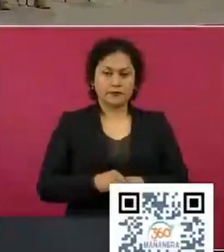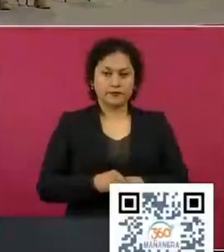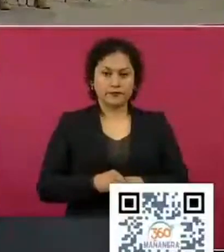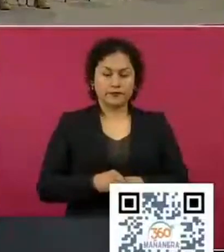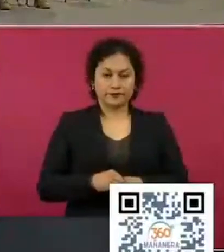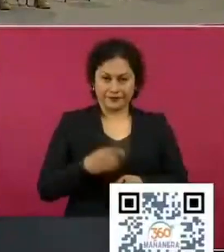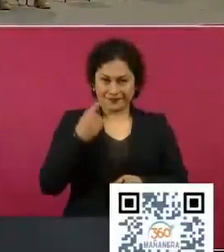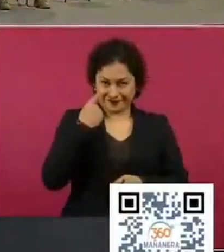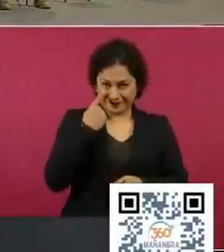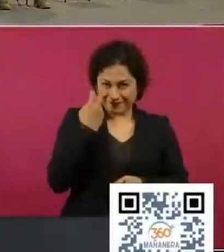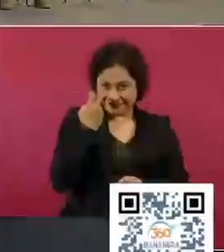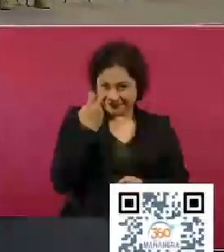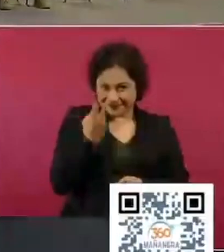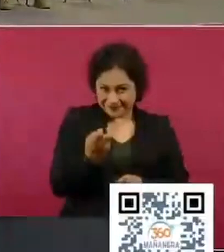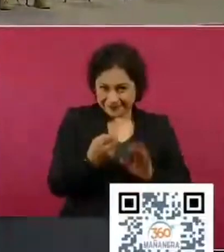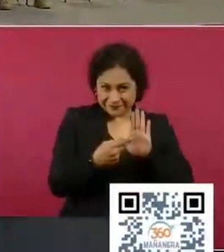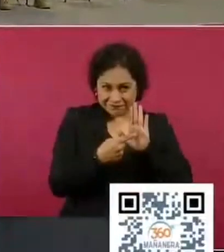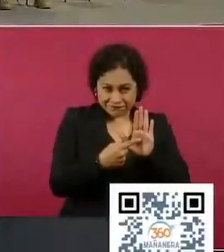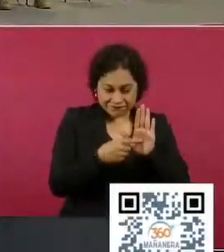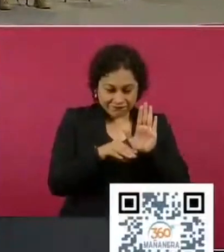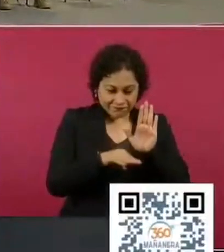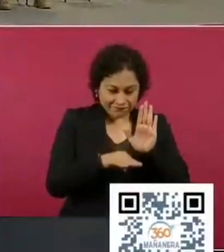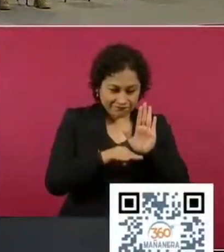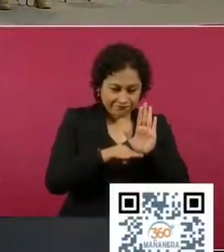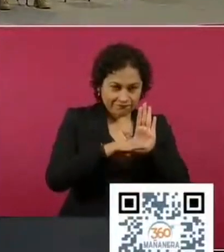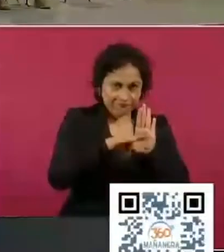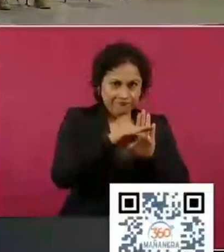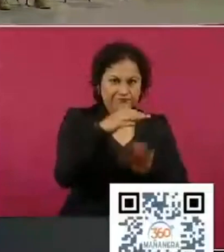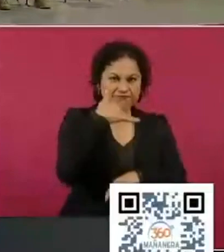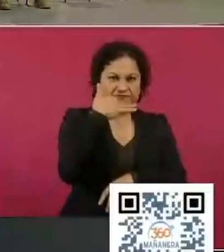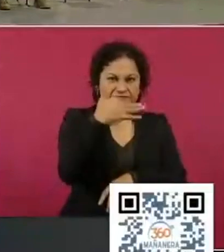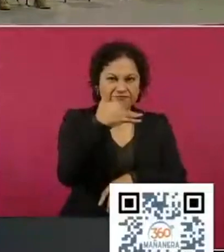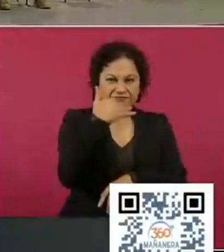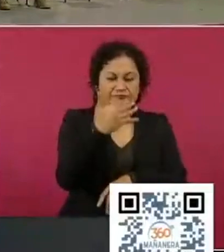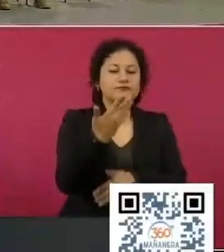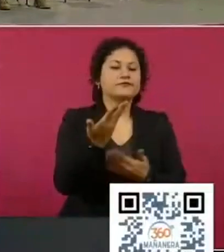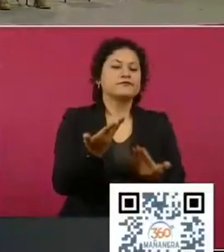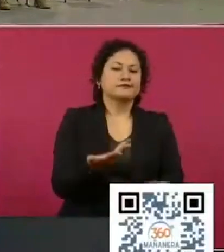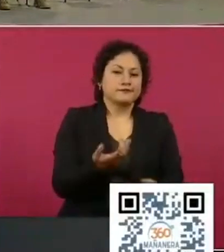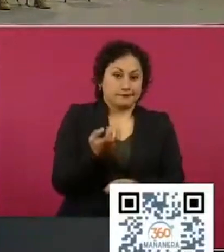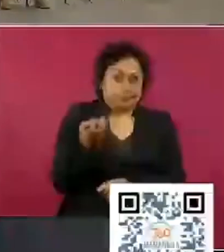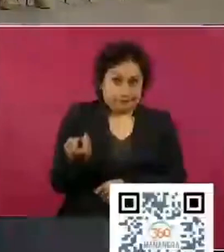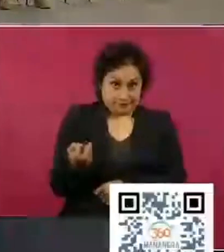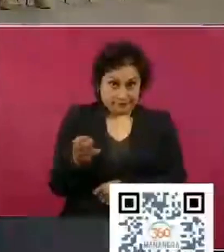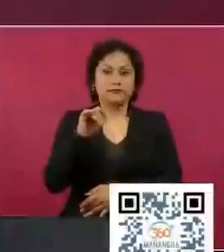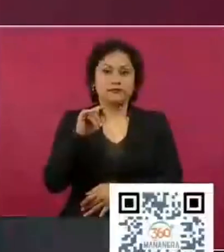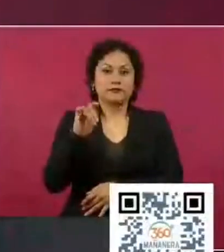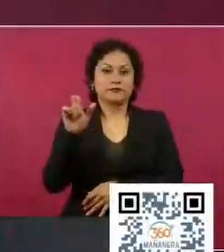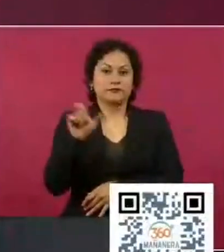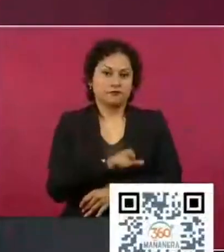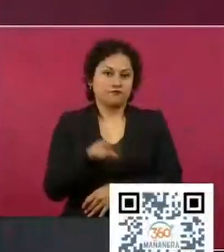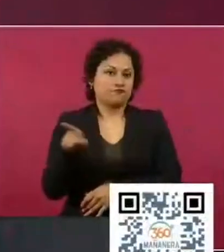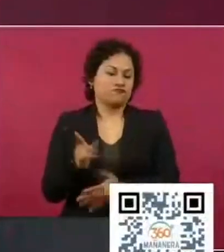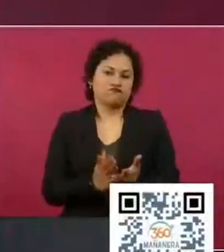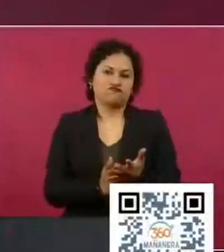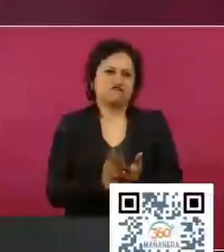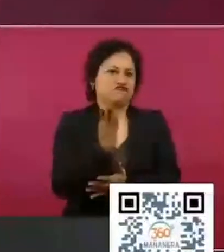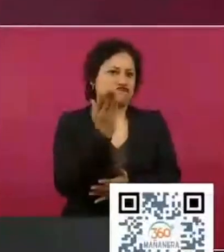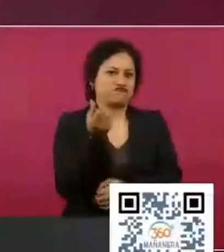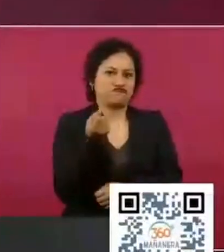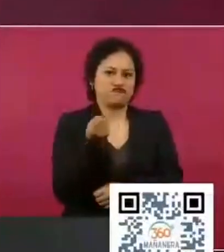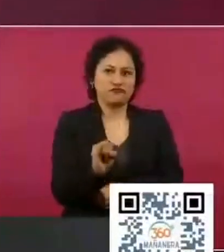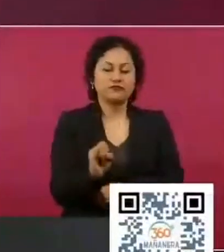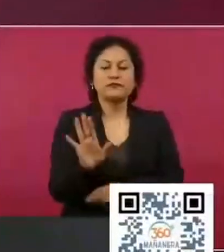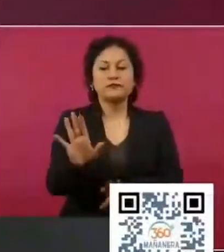el secretario de la defensa nacional dio detalle de cómo desde el martes 16 de este